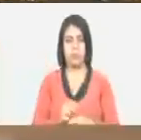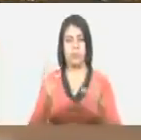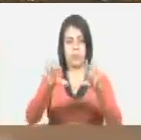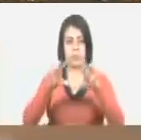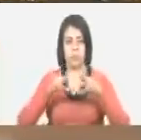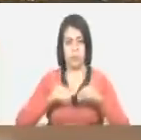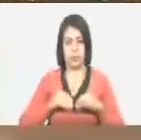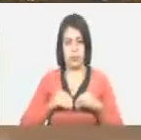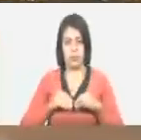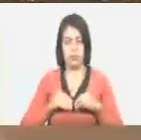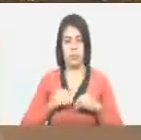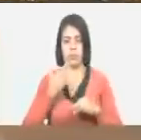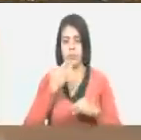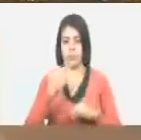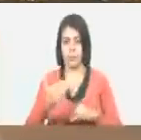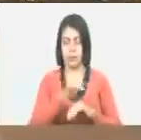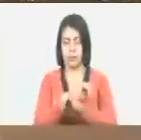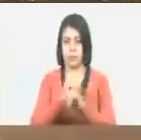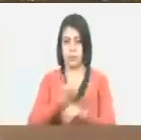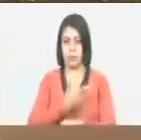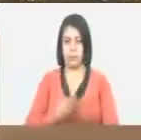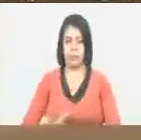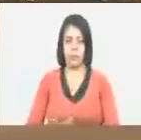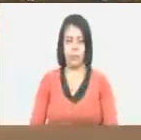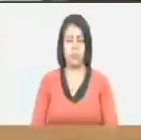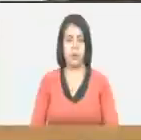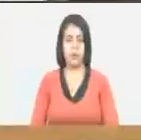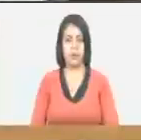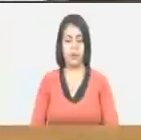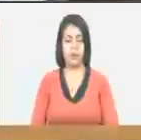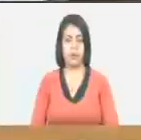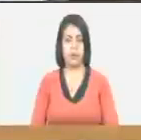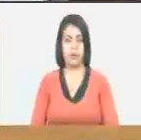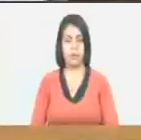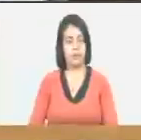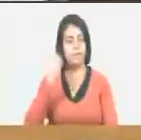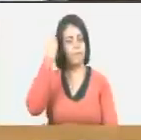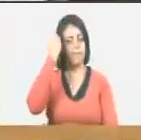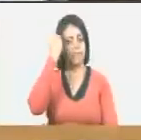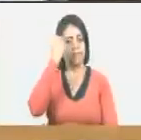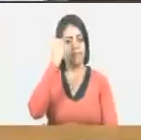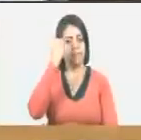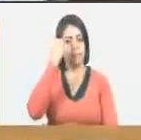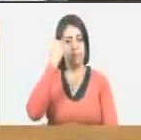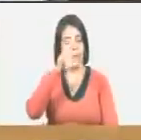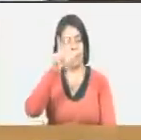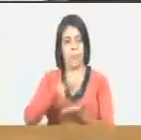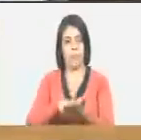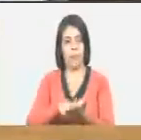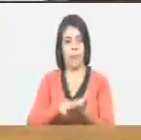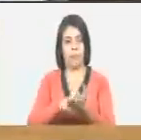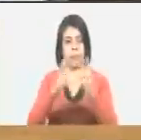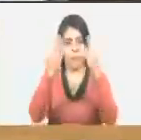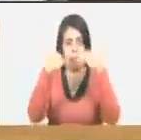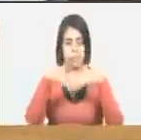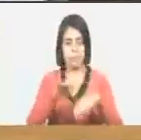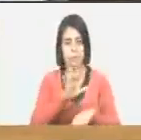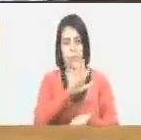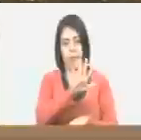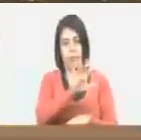admisión de la solicitud. Es todo, señor presidente. En consideración, aprobado el epígrafe.